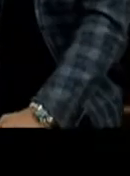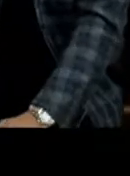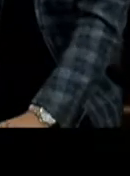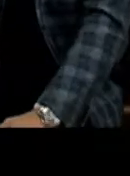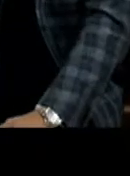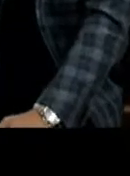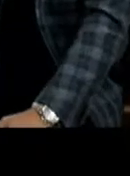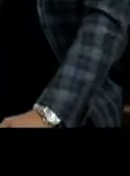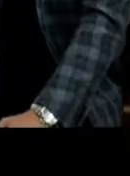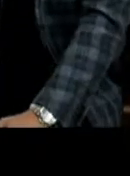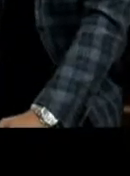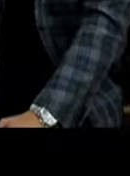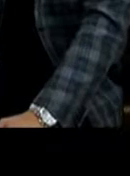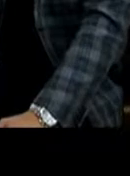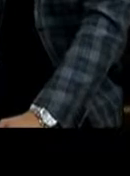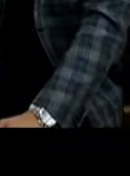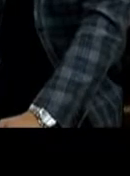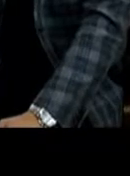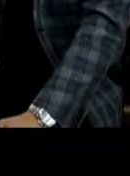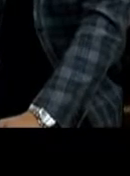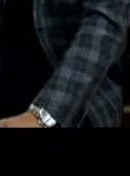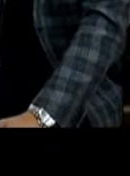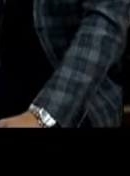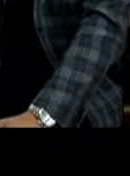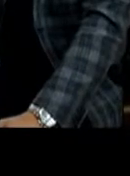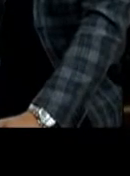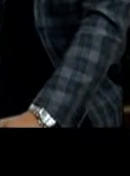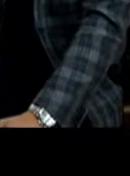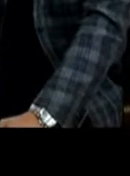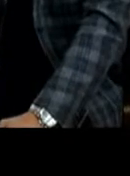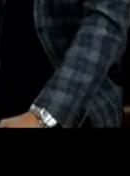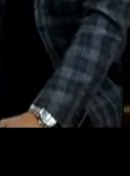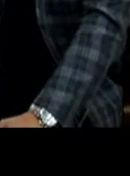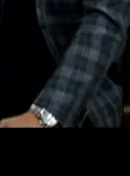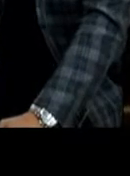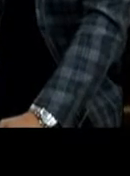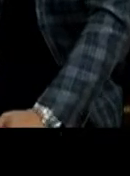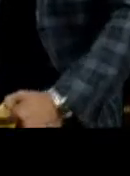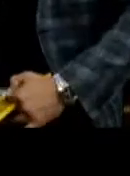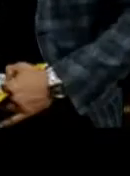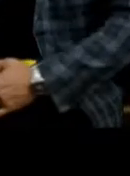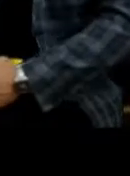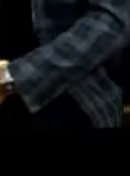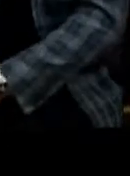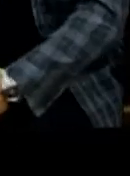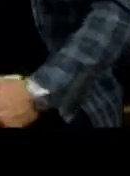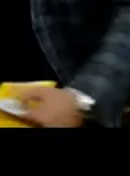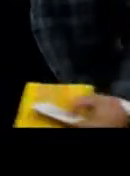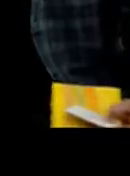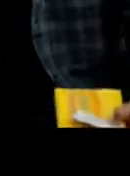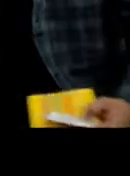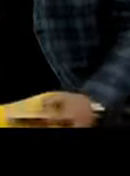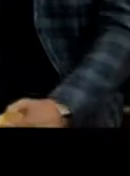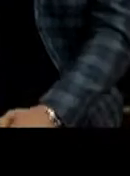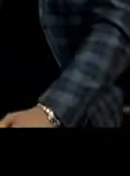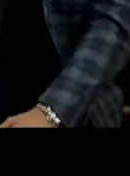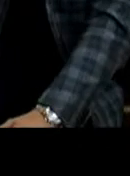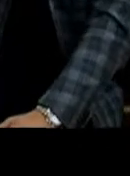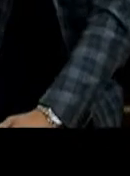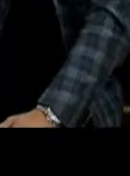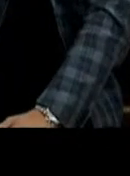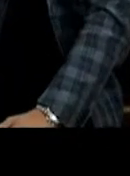a pasos agigantados. ¿Cómo están funcionando aquí en Sao Paulo la innovación precisamente con la democratización de la